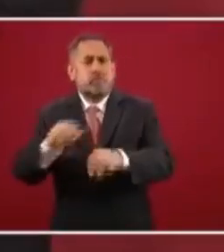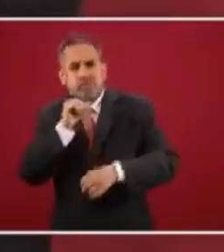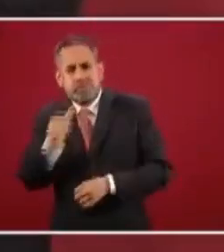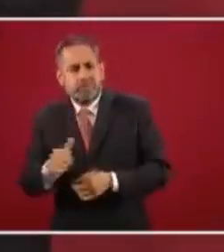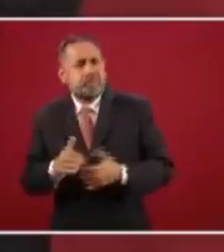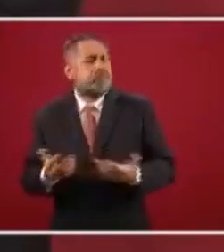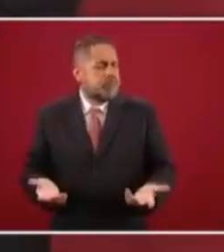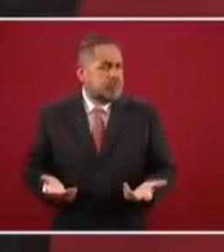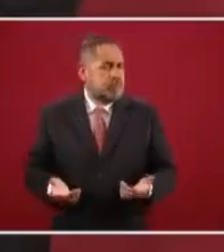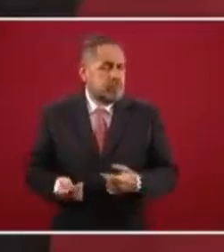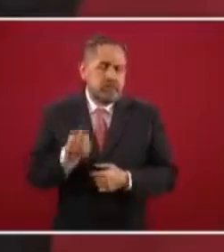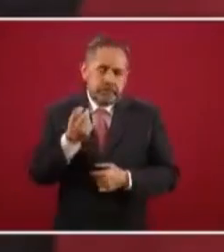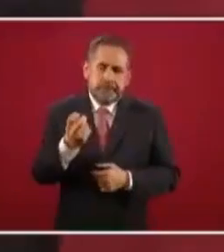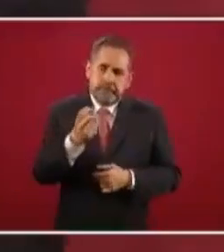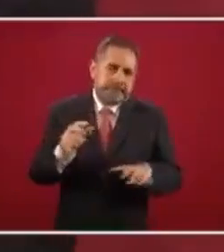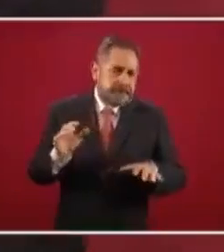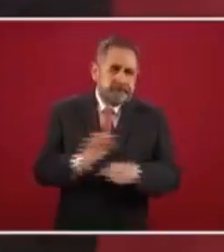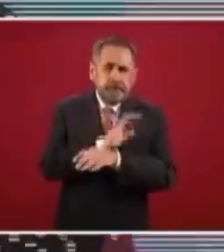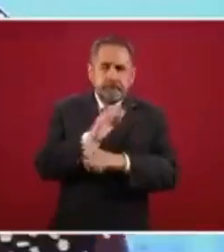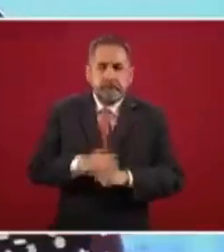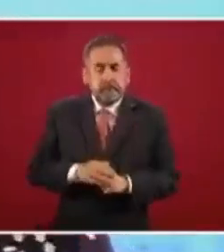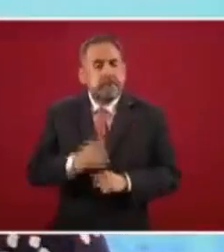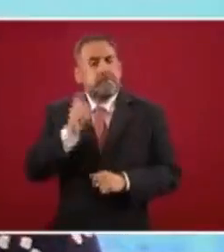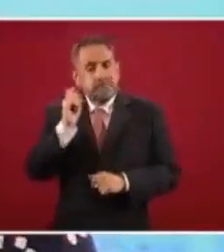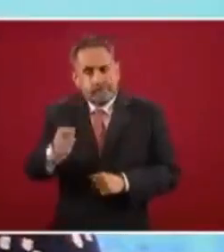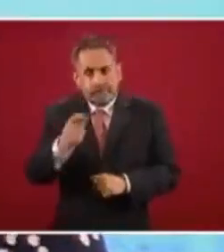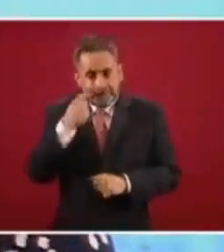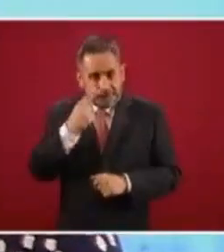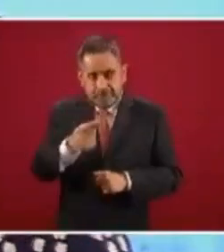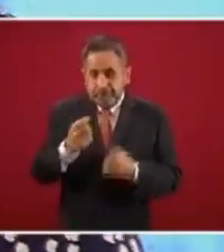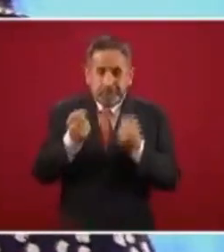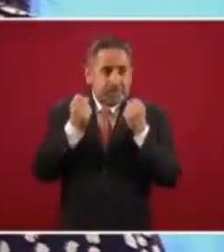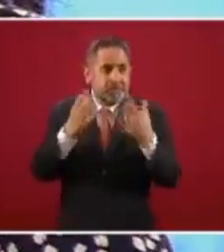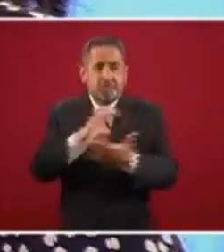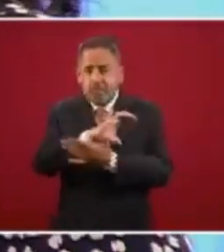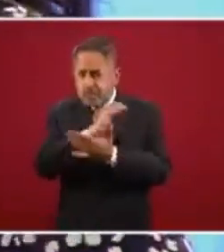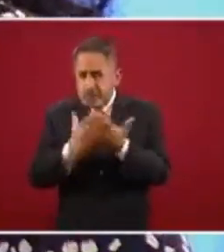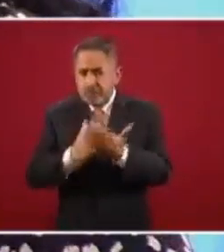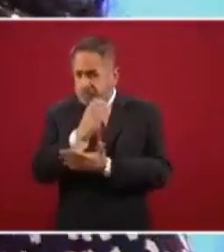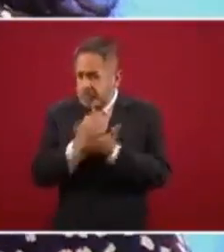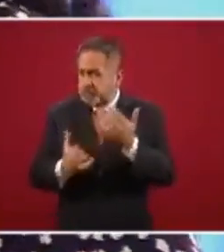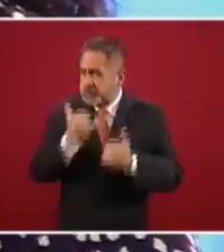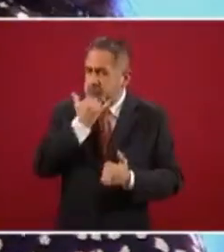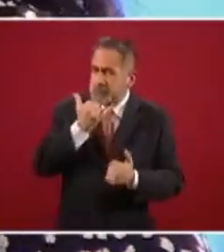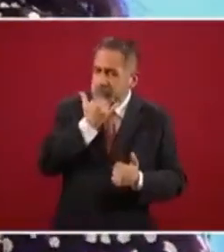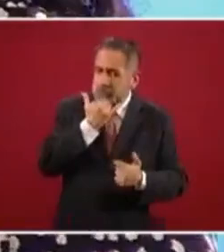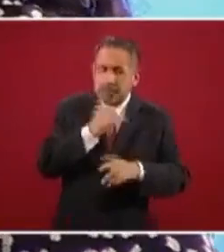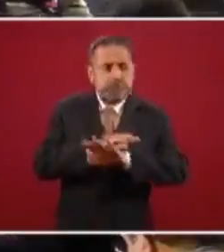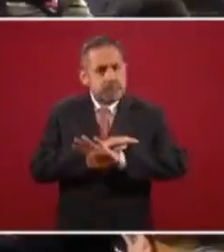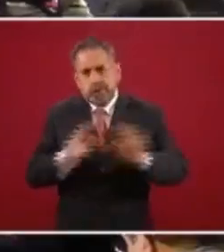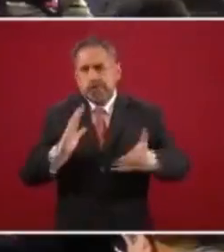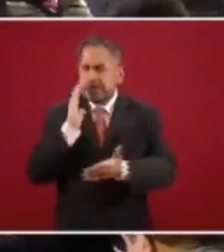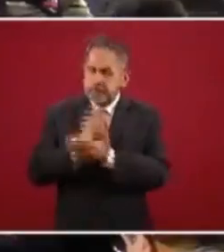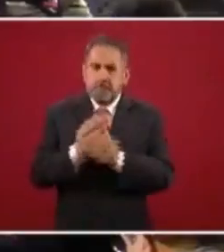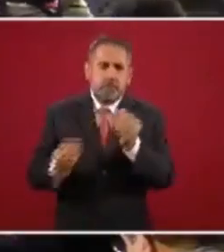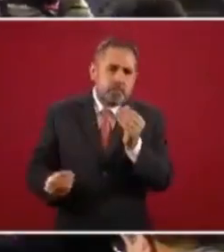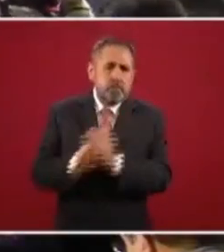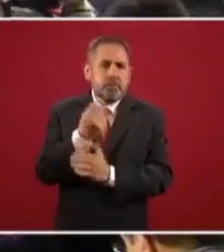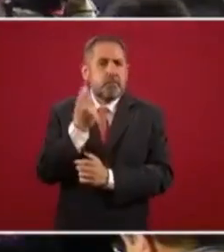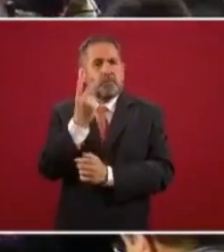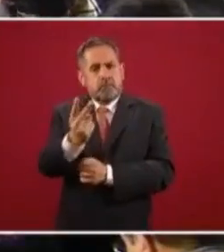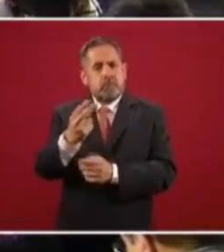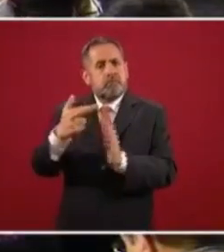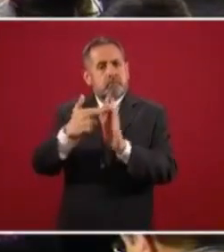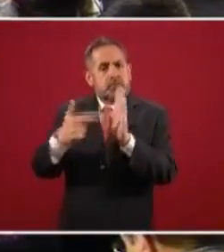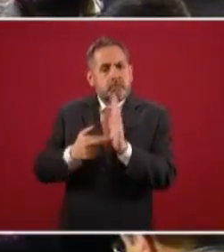construcción. En ese sentido, y frente a la presencia inmensa de contratos de protección, se establecen dos mecanismos. El